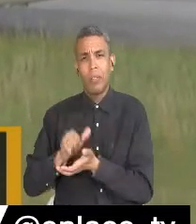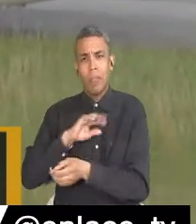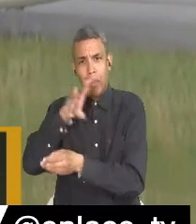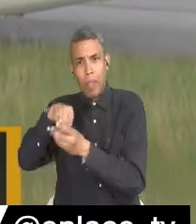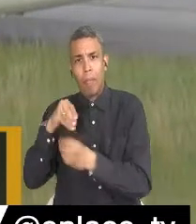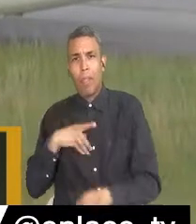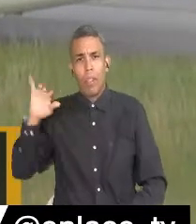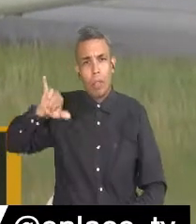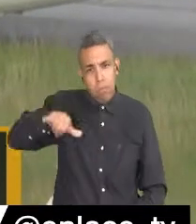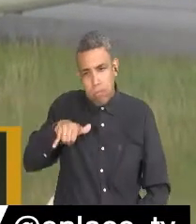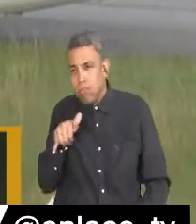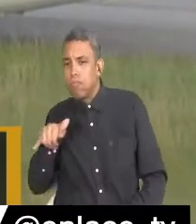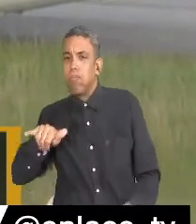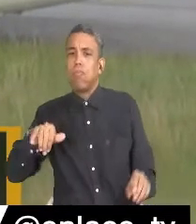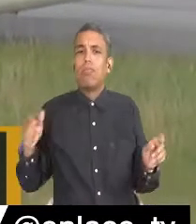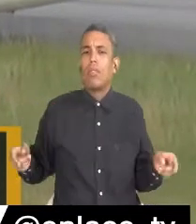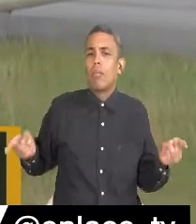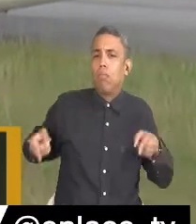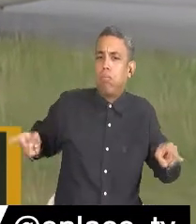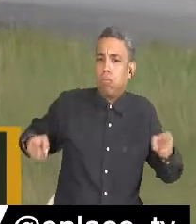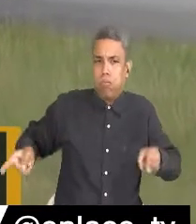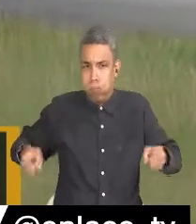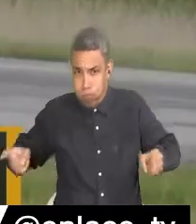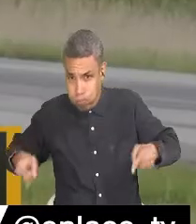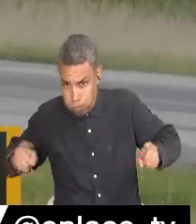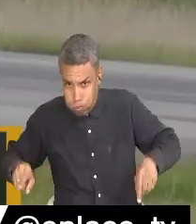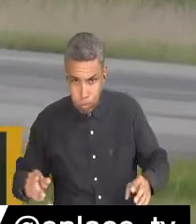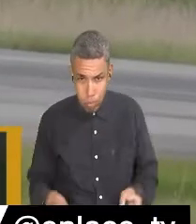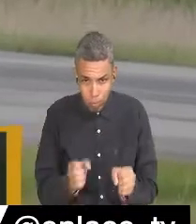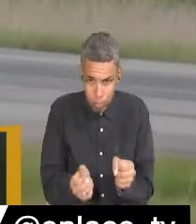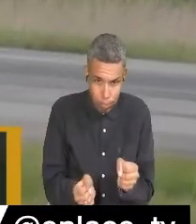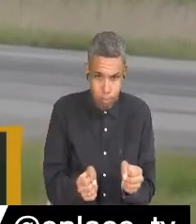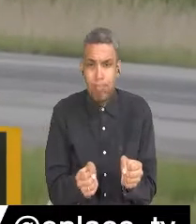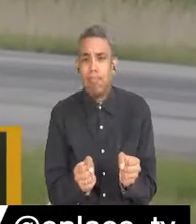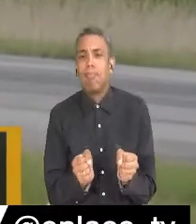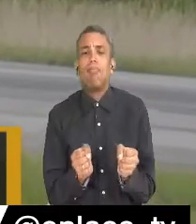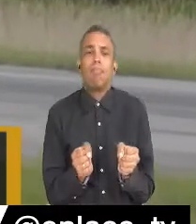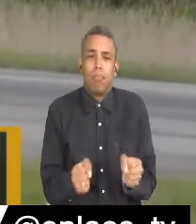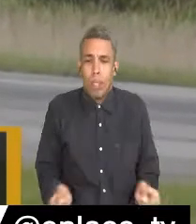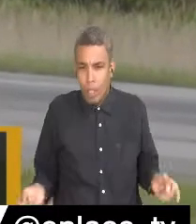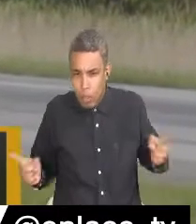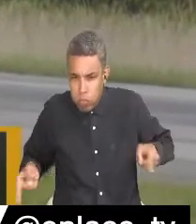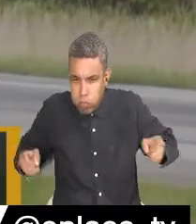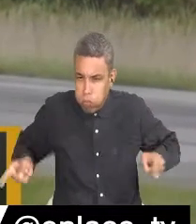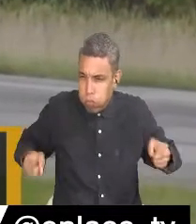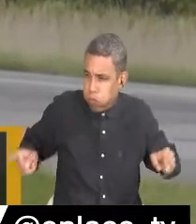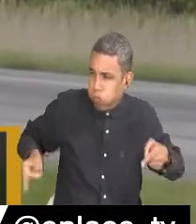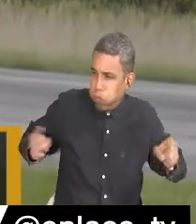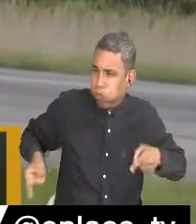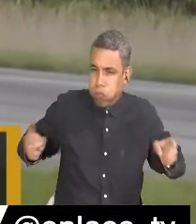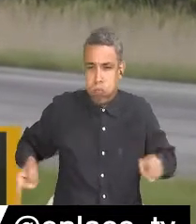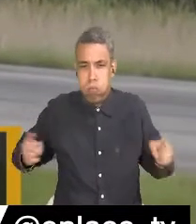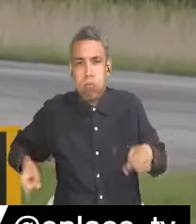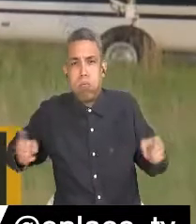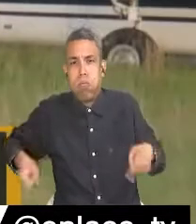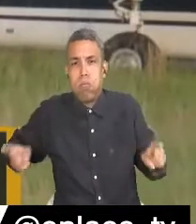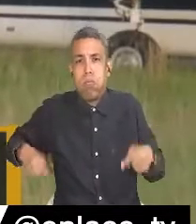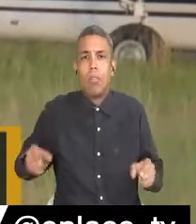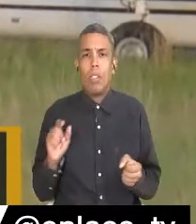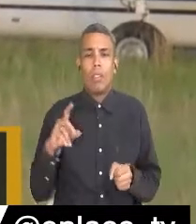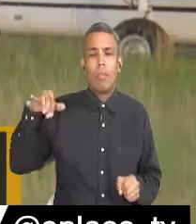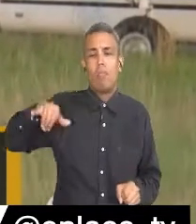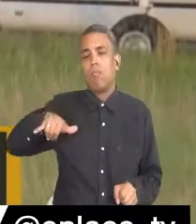de la aeronave habría hecho al parecer una maniobra de toque y despegue, mientras los controladores de la aeronáutica civil dieron la orden